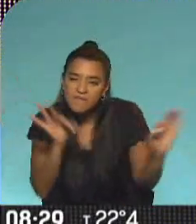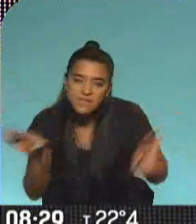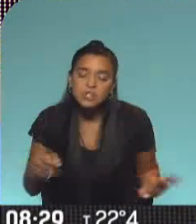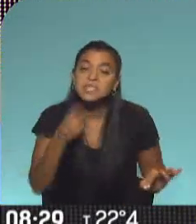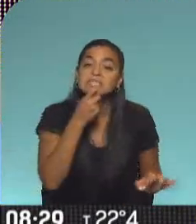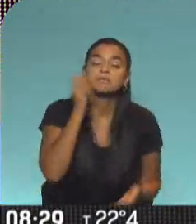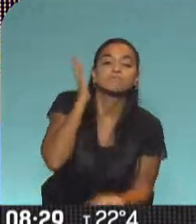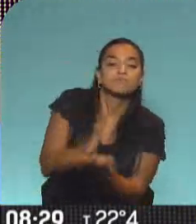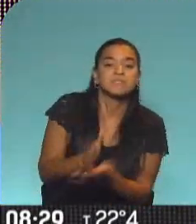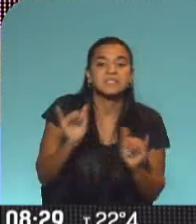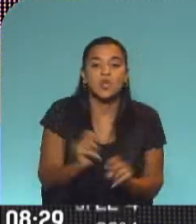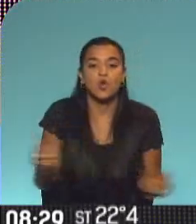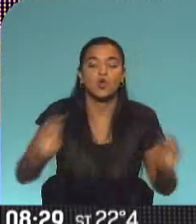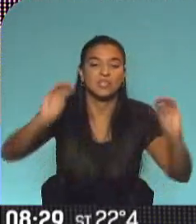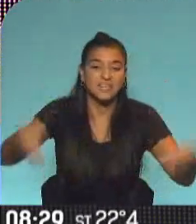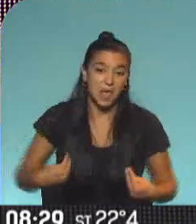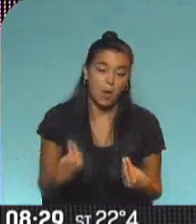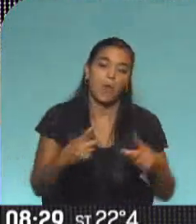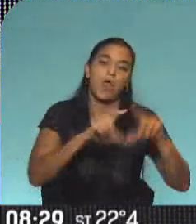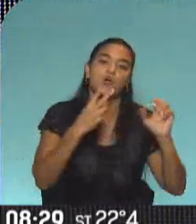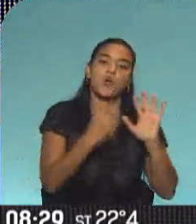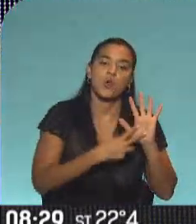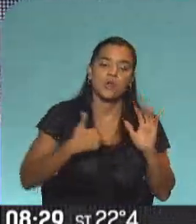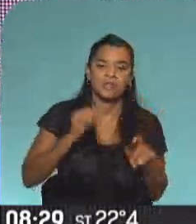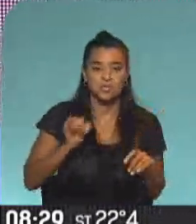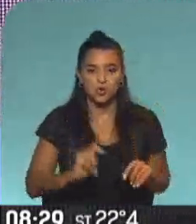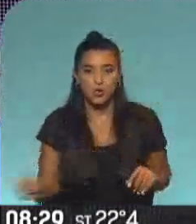respecto de si se dicta o no la quiebra de la empresa Correo Argentino. Bien, Néstor, gracias. Vamos a una pausa.